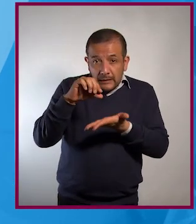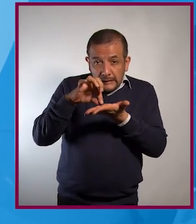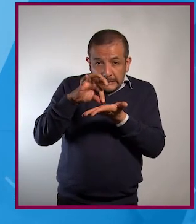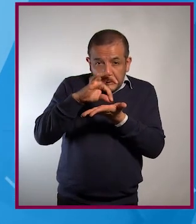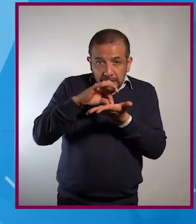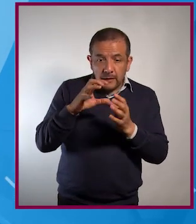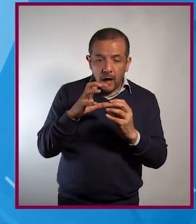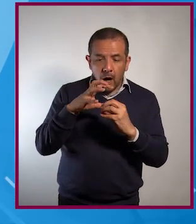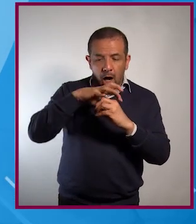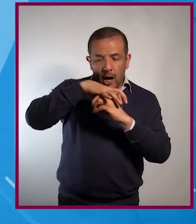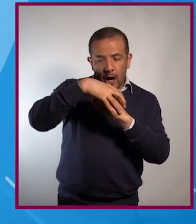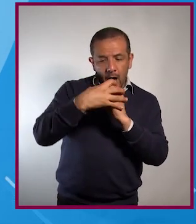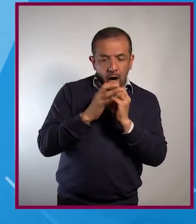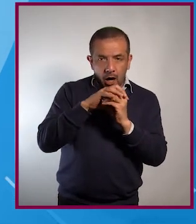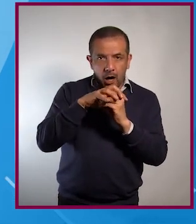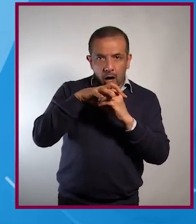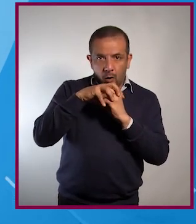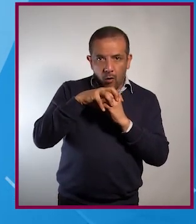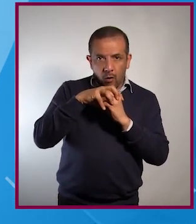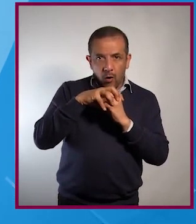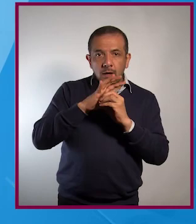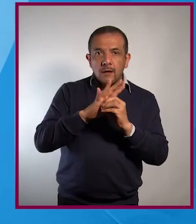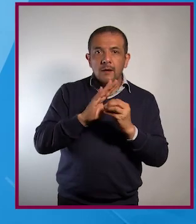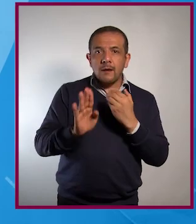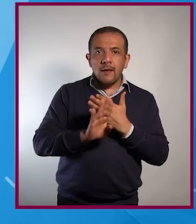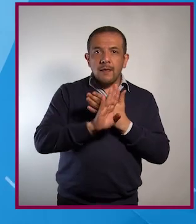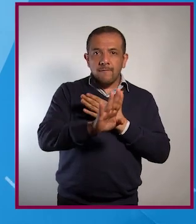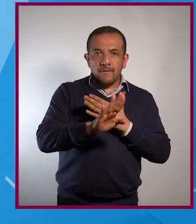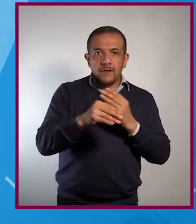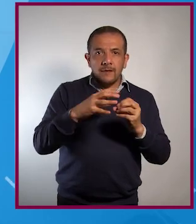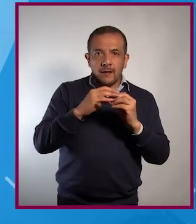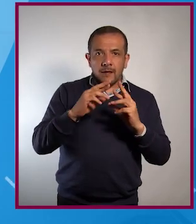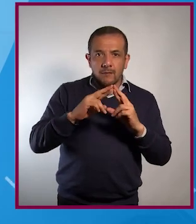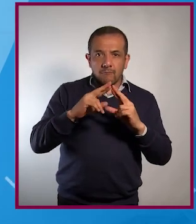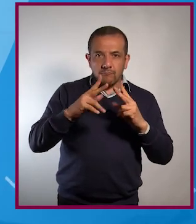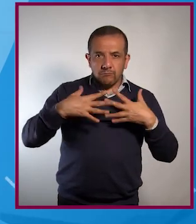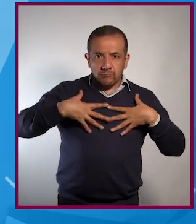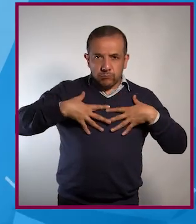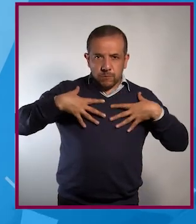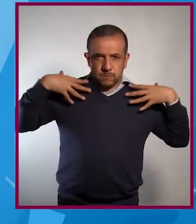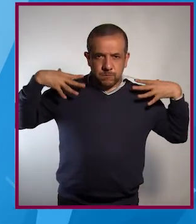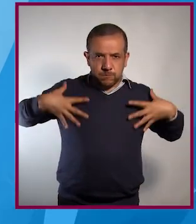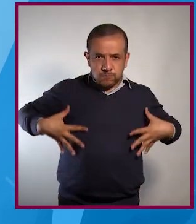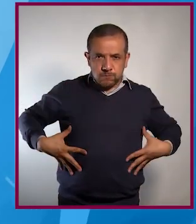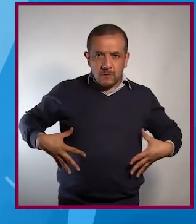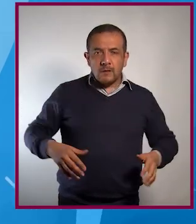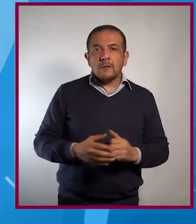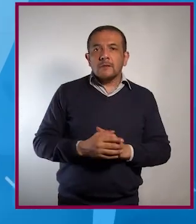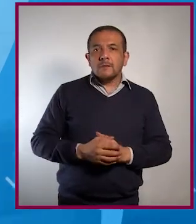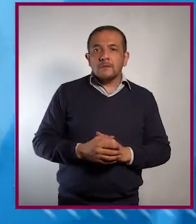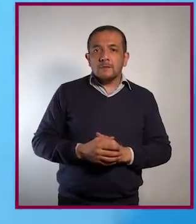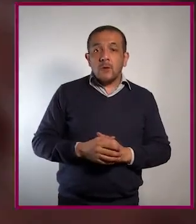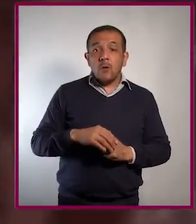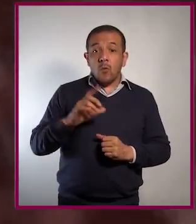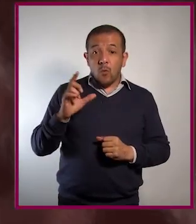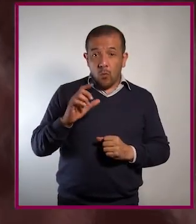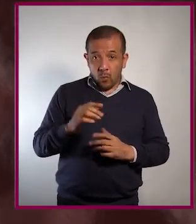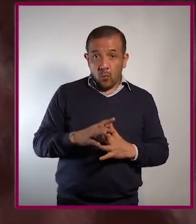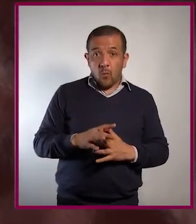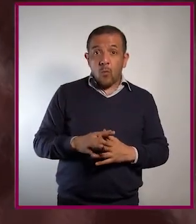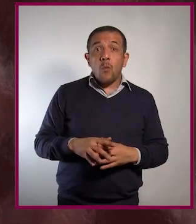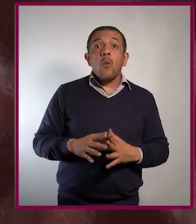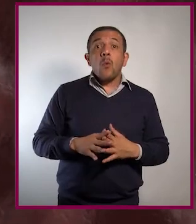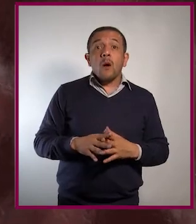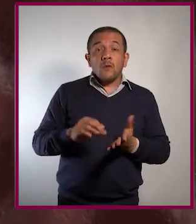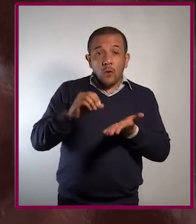una cápsula, una especie de cárcel que evite que la enfermedad se disemine por nuestros pulmones. Cuando